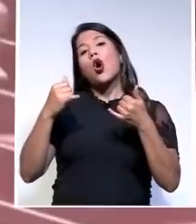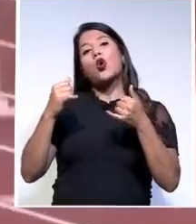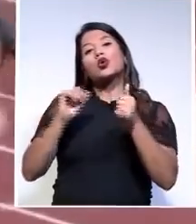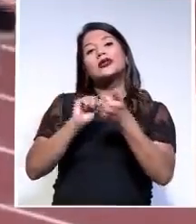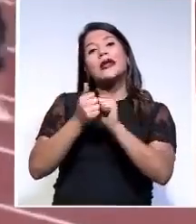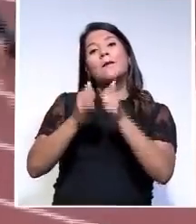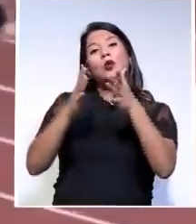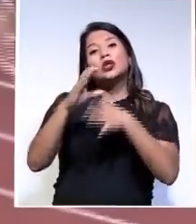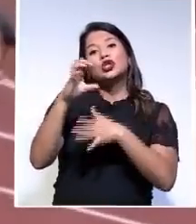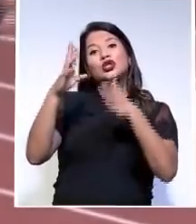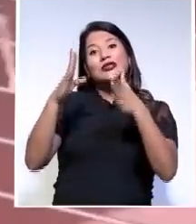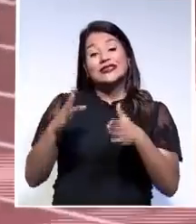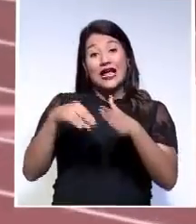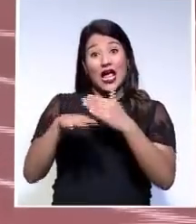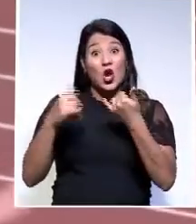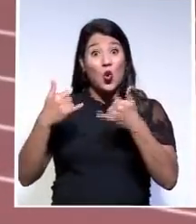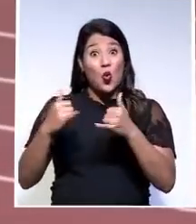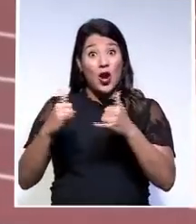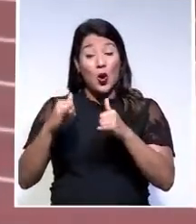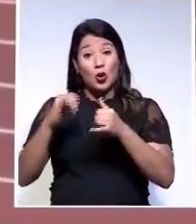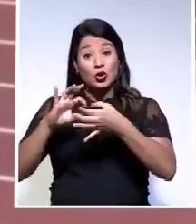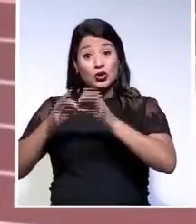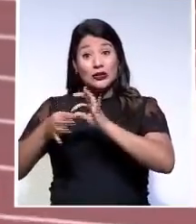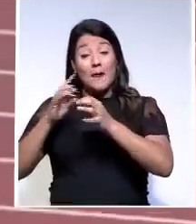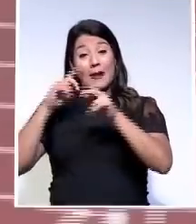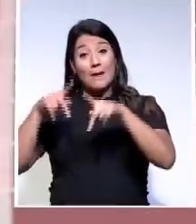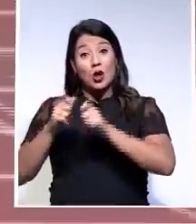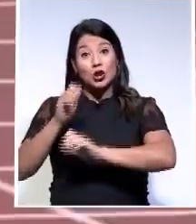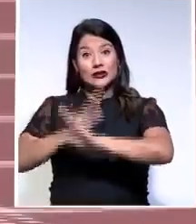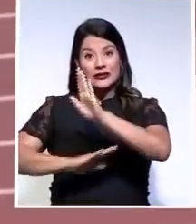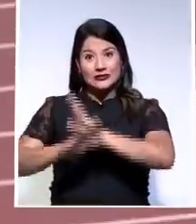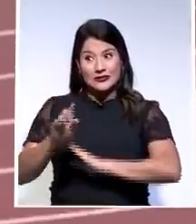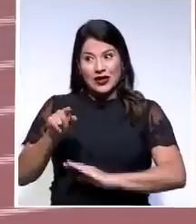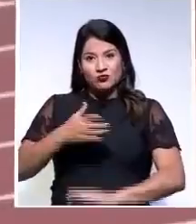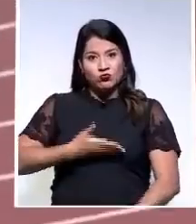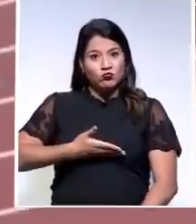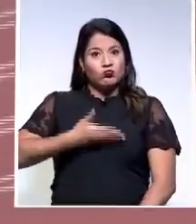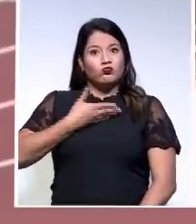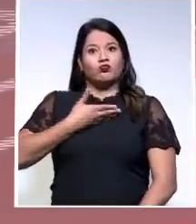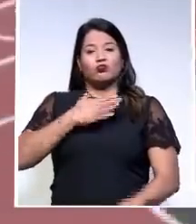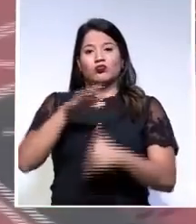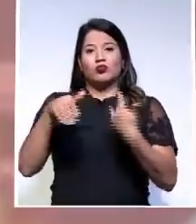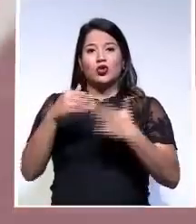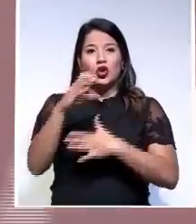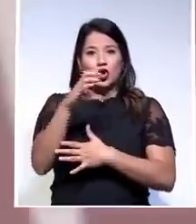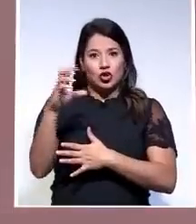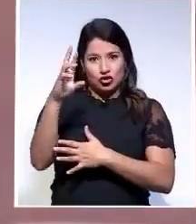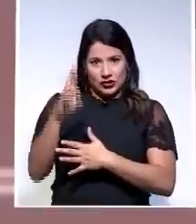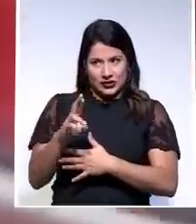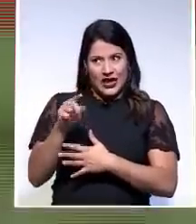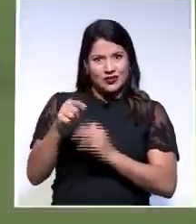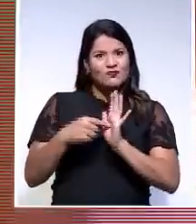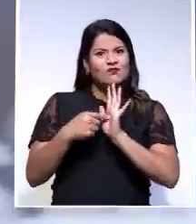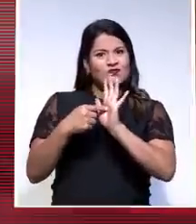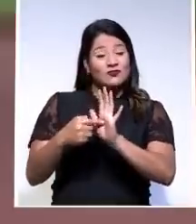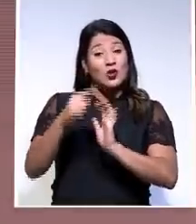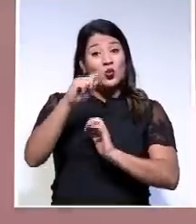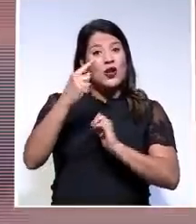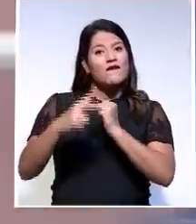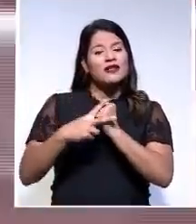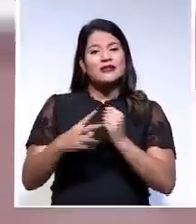Paralímpicos y se trata de una hazaña que llena de orgullo a todo el país y nos demuestra una vez más